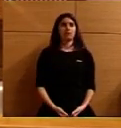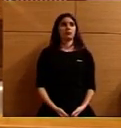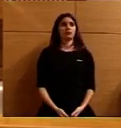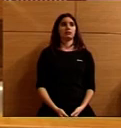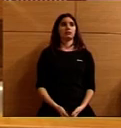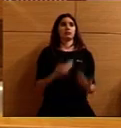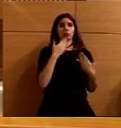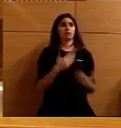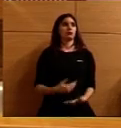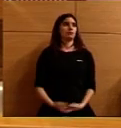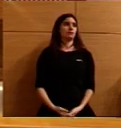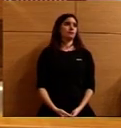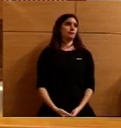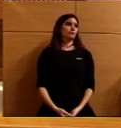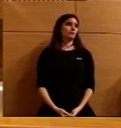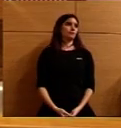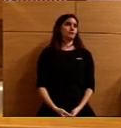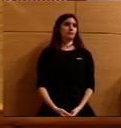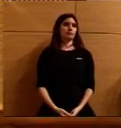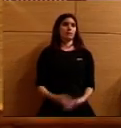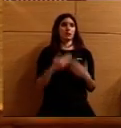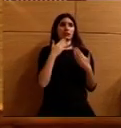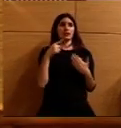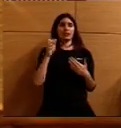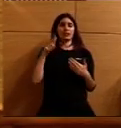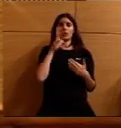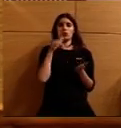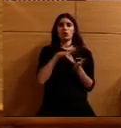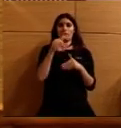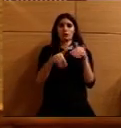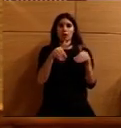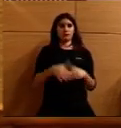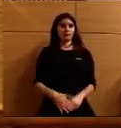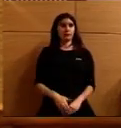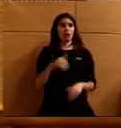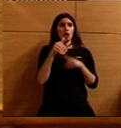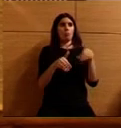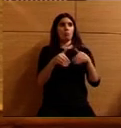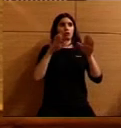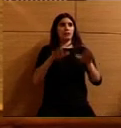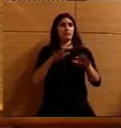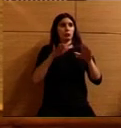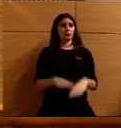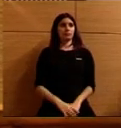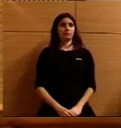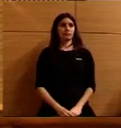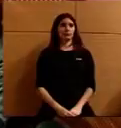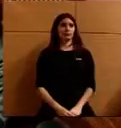Y muchas gracias, presidente. Gracias, señor Giner. Pasemos a la votación. Vots a favor de la